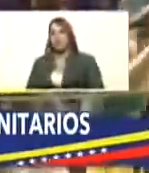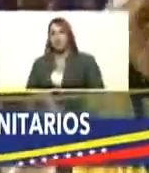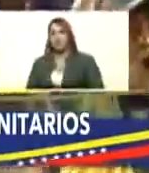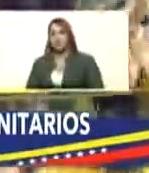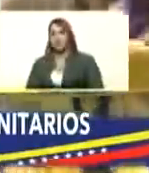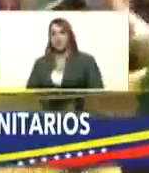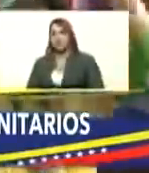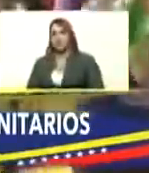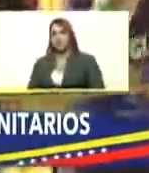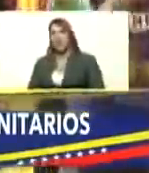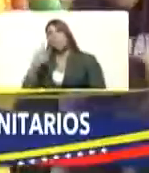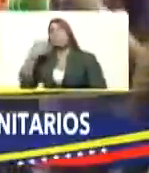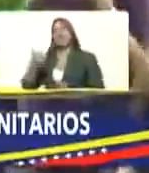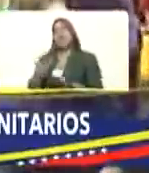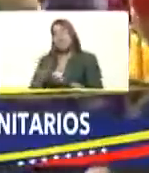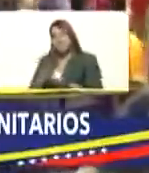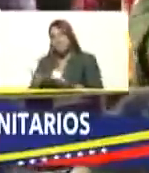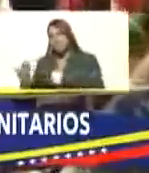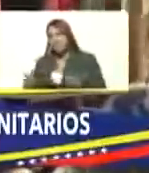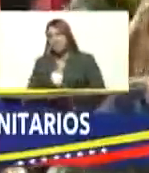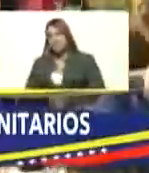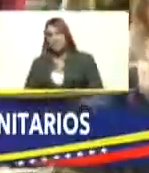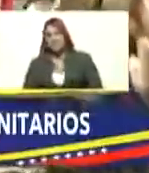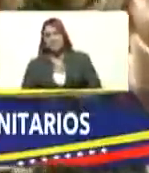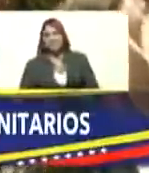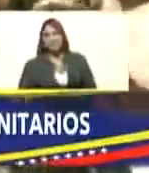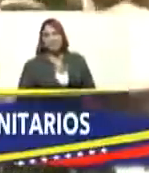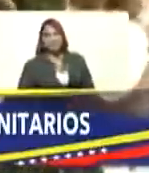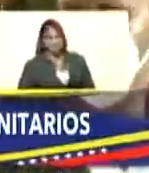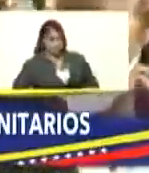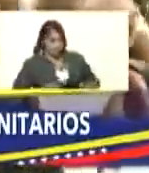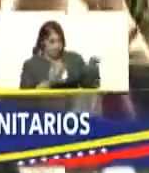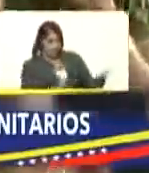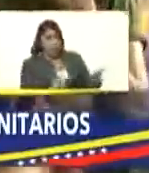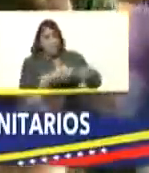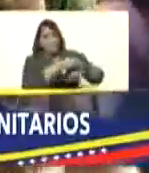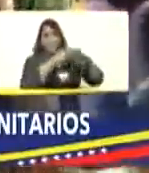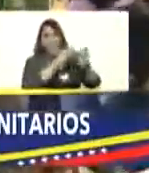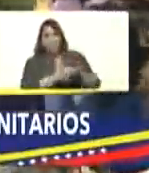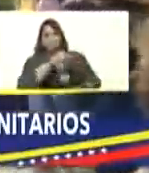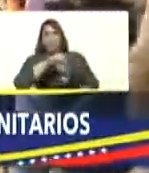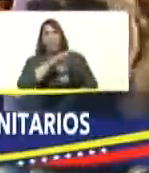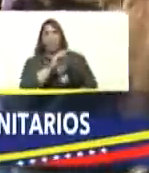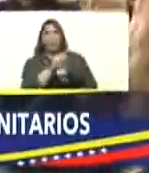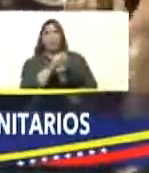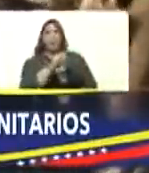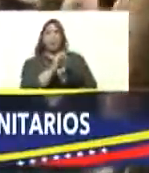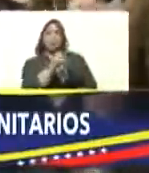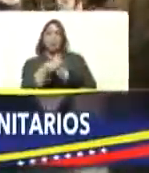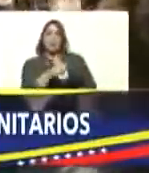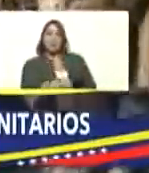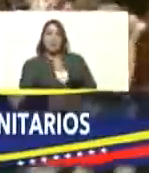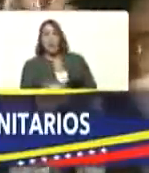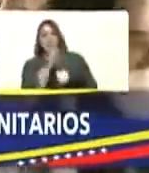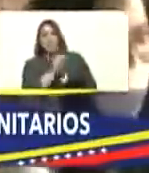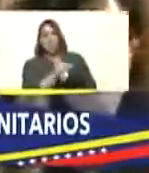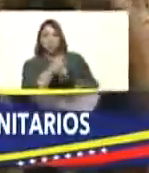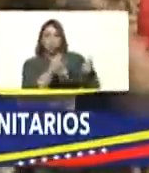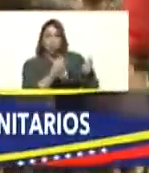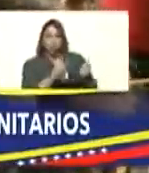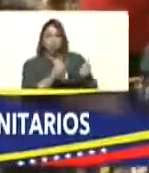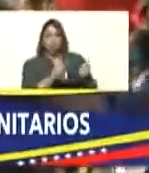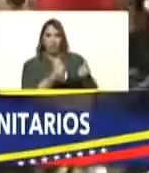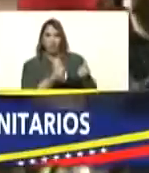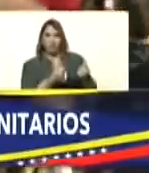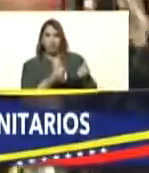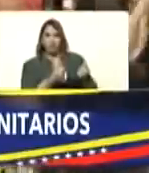Lánzate de cabeza para ver cómo te va. Ahí yo le entregué al ministro Márquez un punto de cuenta con el monto que